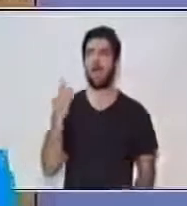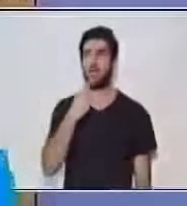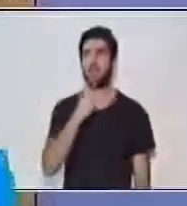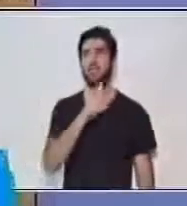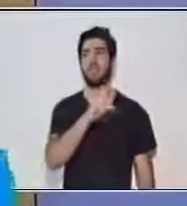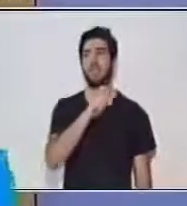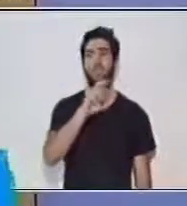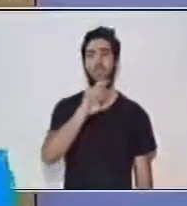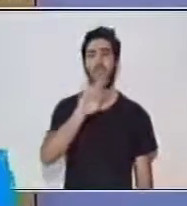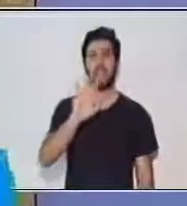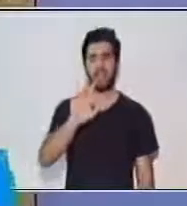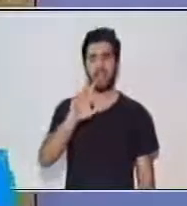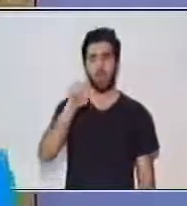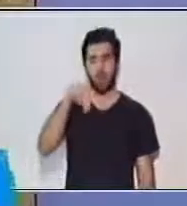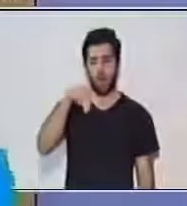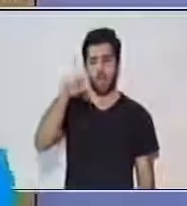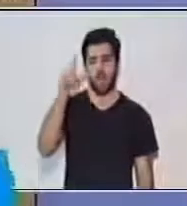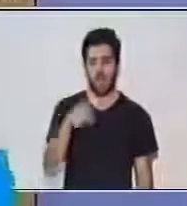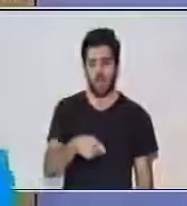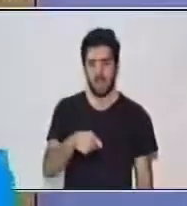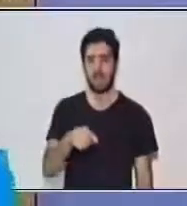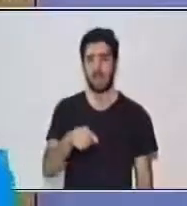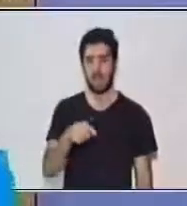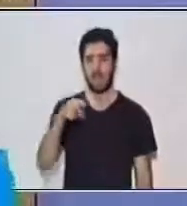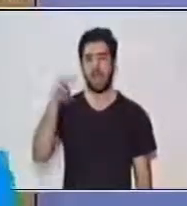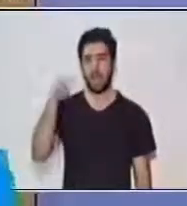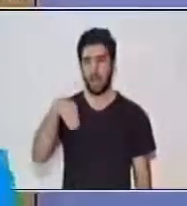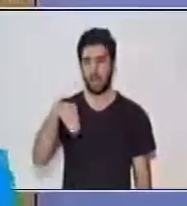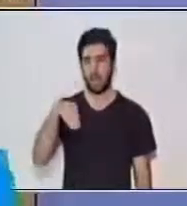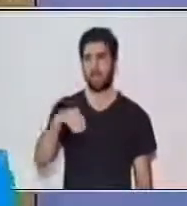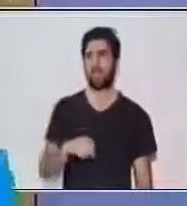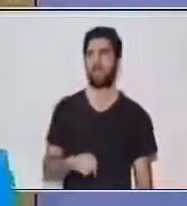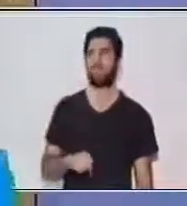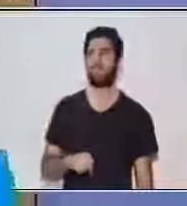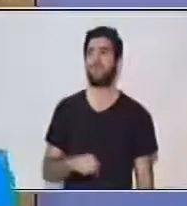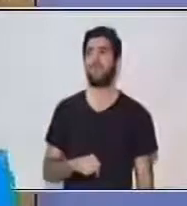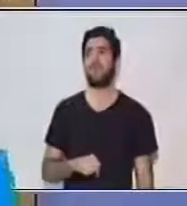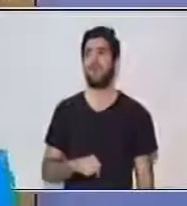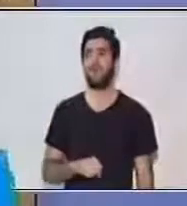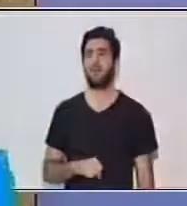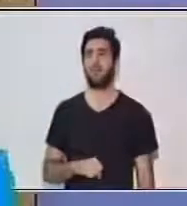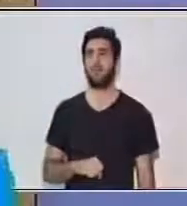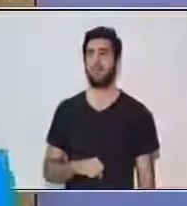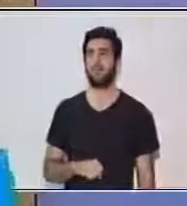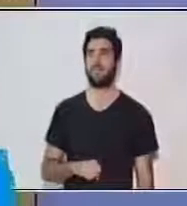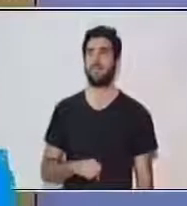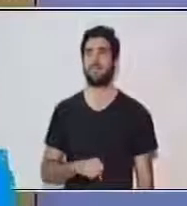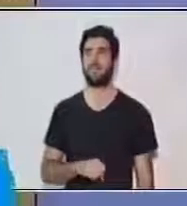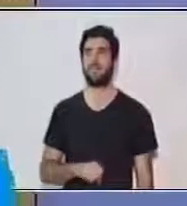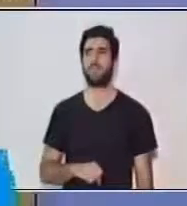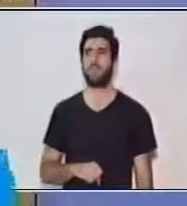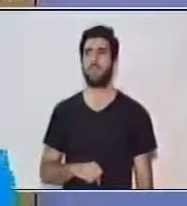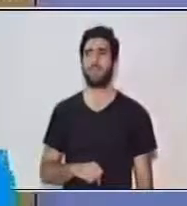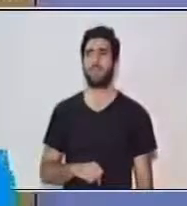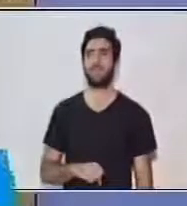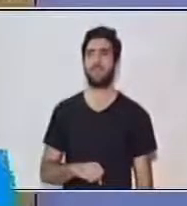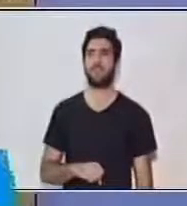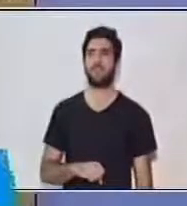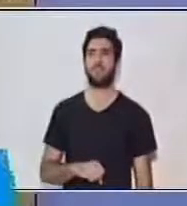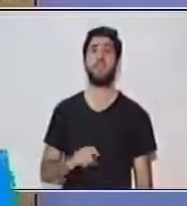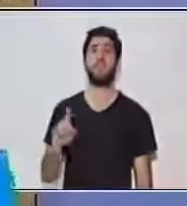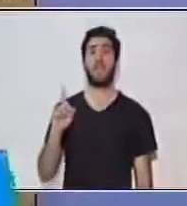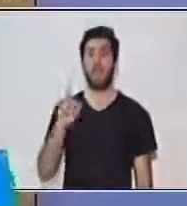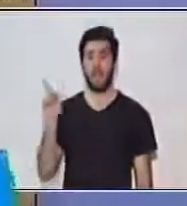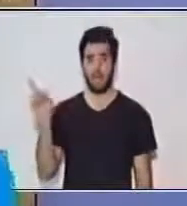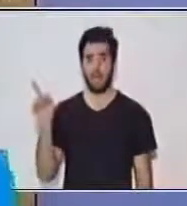125 newton metro. 125 newton metro. Esa es